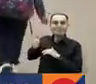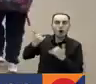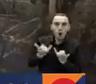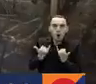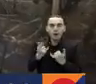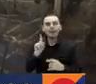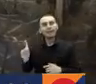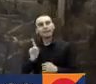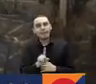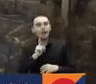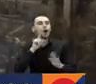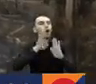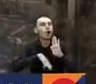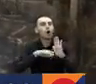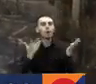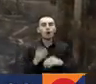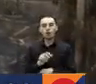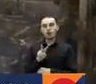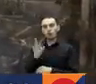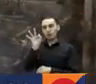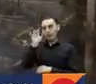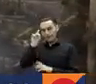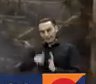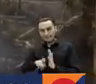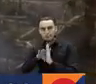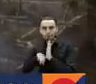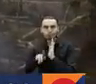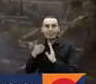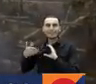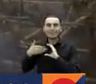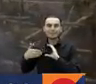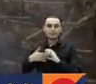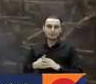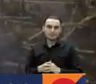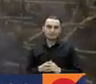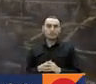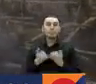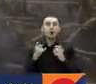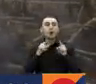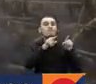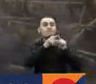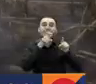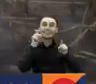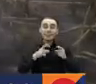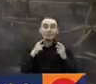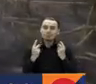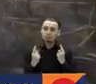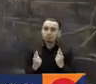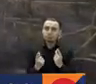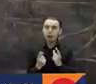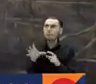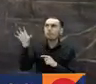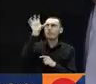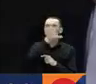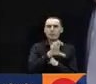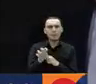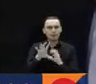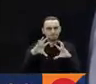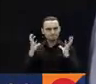la temperatura por debajo de los 2 grados. Hoy ese asunto es uno de los pendientes más urgentes por parte de las potencias